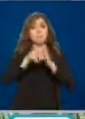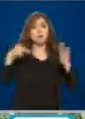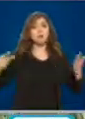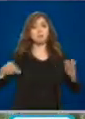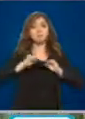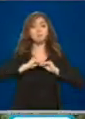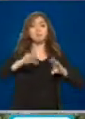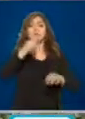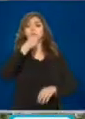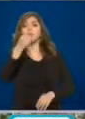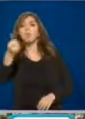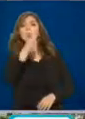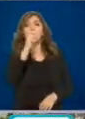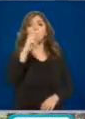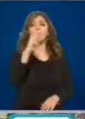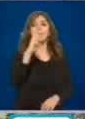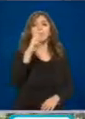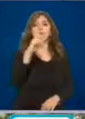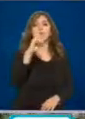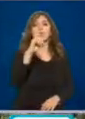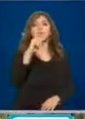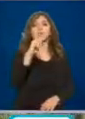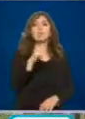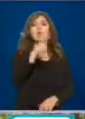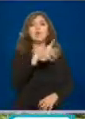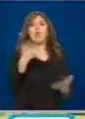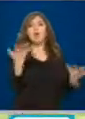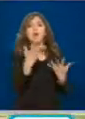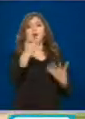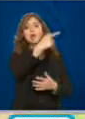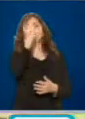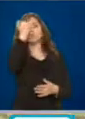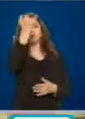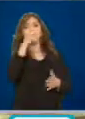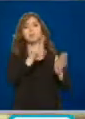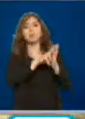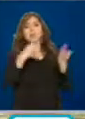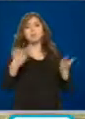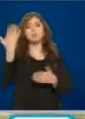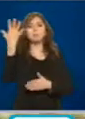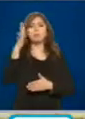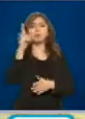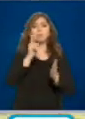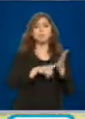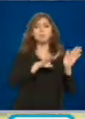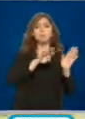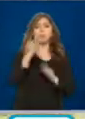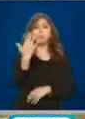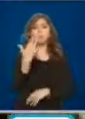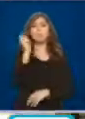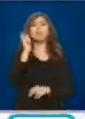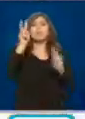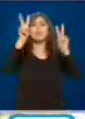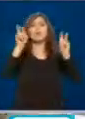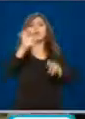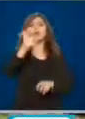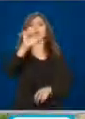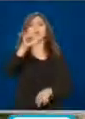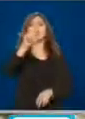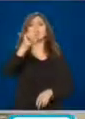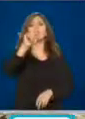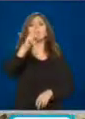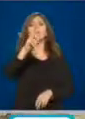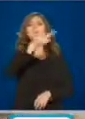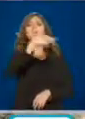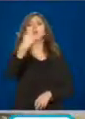que fundó nada más y nada menos una revista importantísima ya por los años 50, que es El Tiempo. Él es